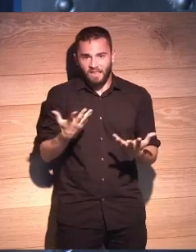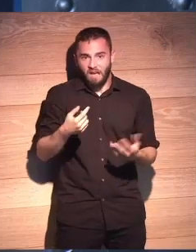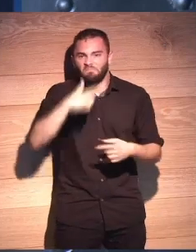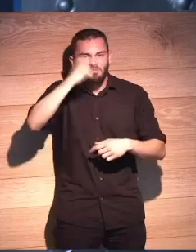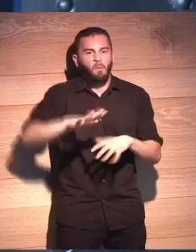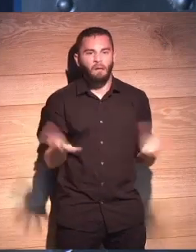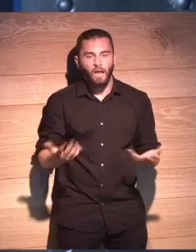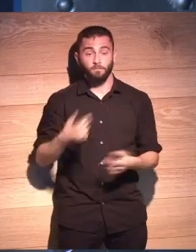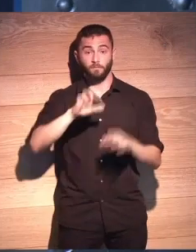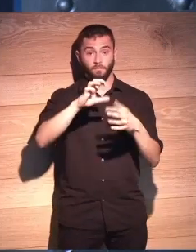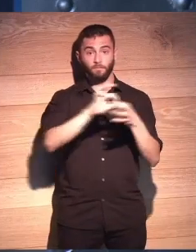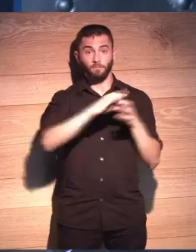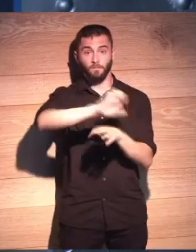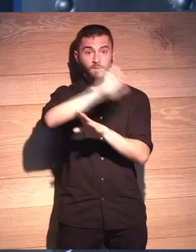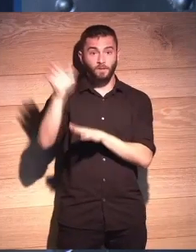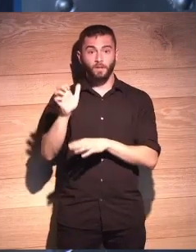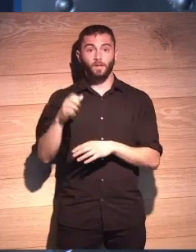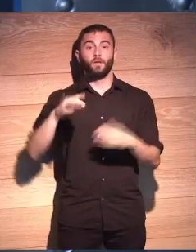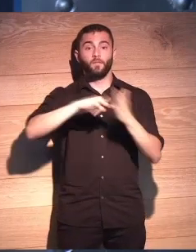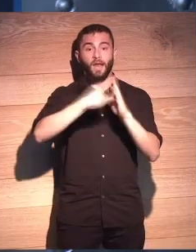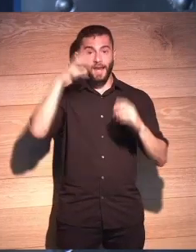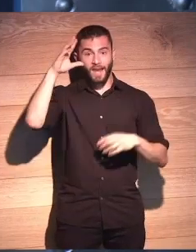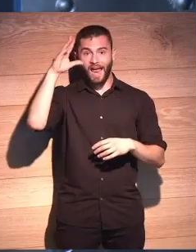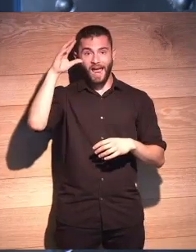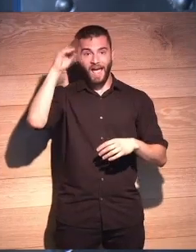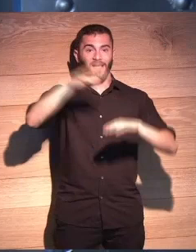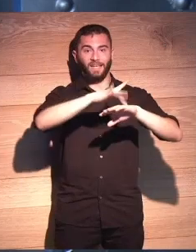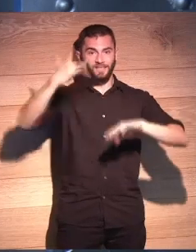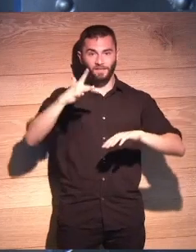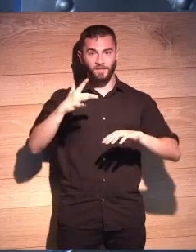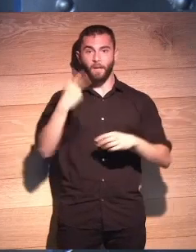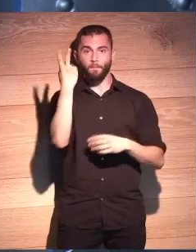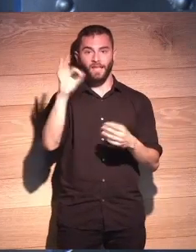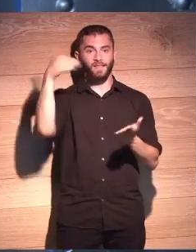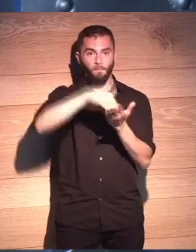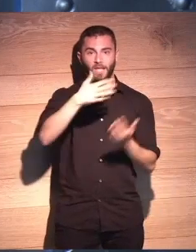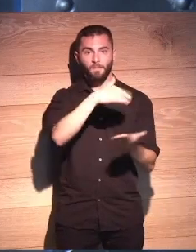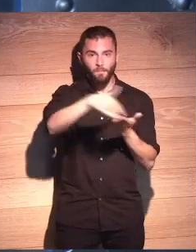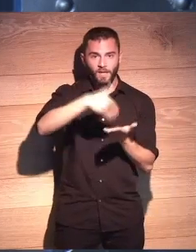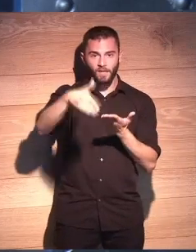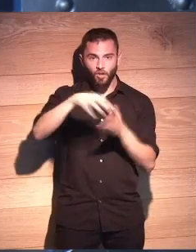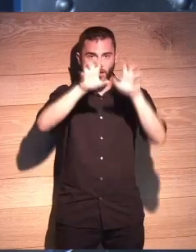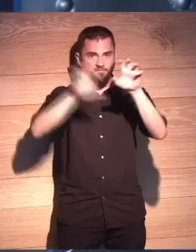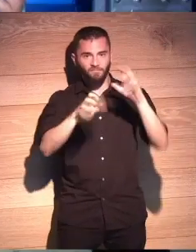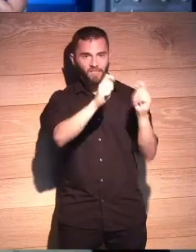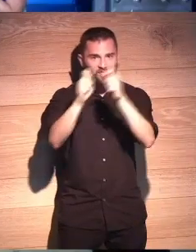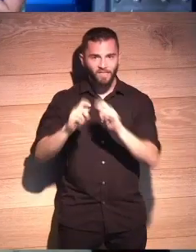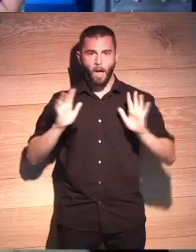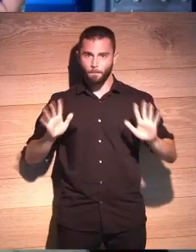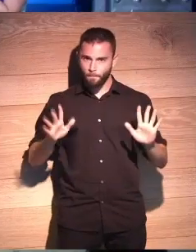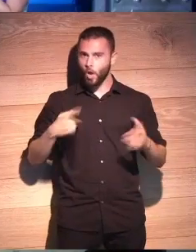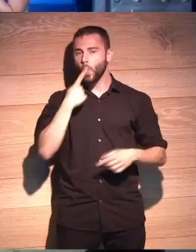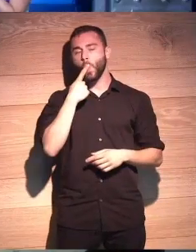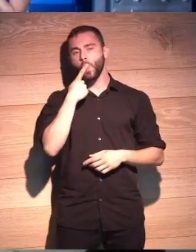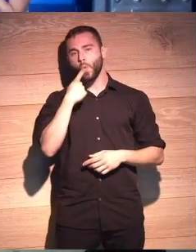Europa ahora sí ha hecho un plan de inteligencia artificial de 20.000 millones al año para dar a los Estados miembros y tal, pero vamos, que nos va a